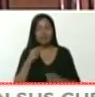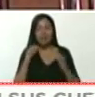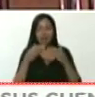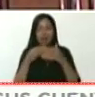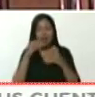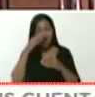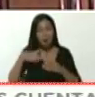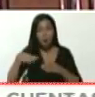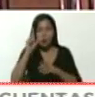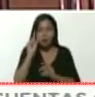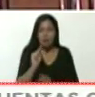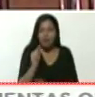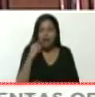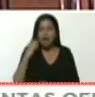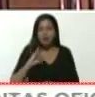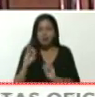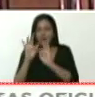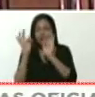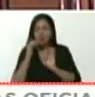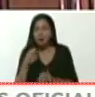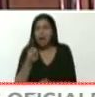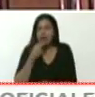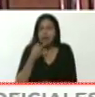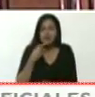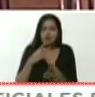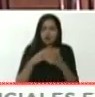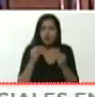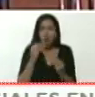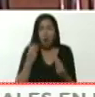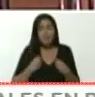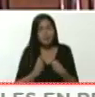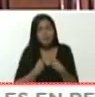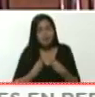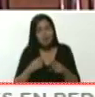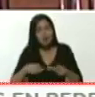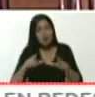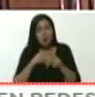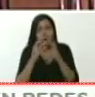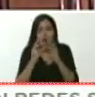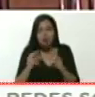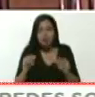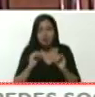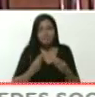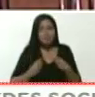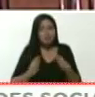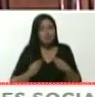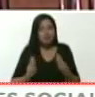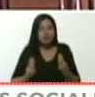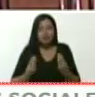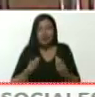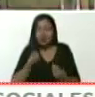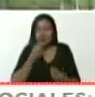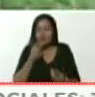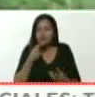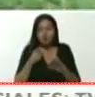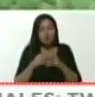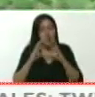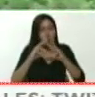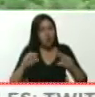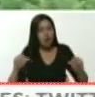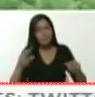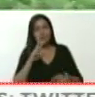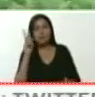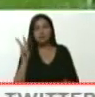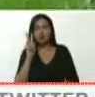Pueblita. Qué belleza, la belleza con que se puede vivir, la pureza con que se vive en el campo